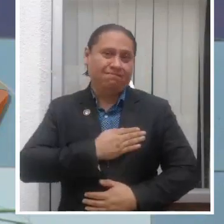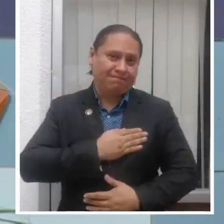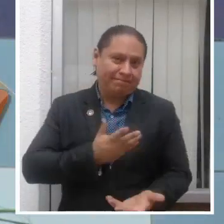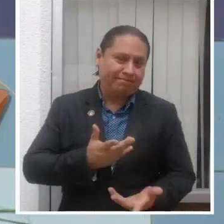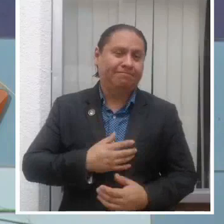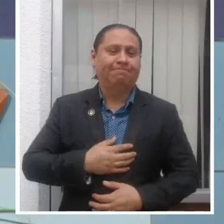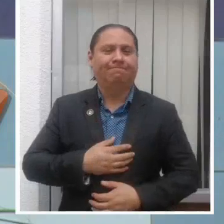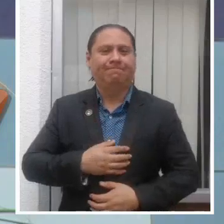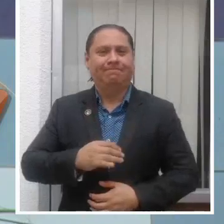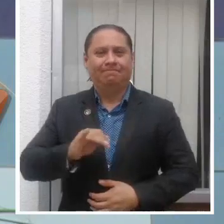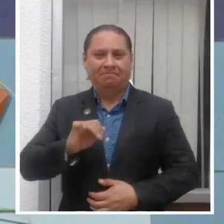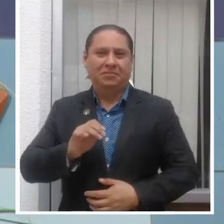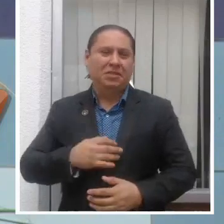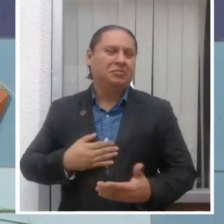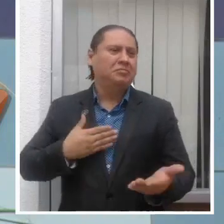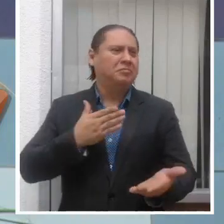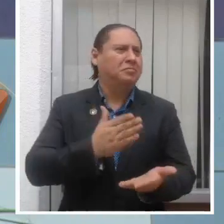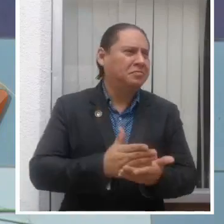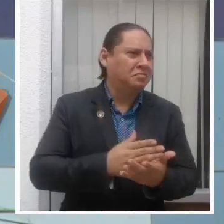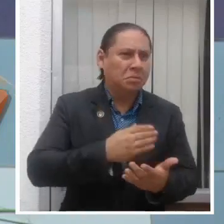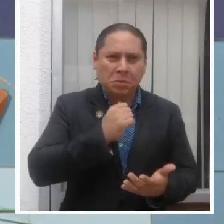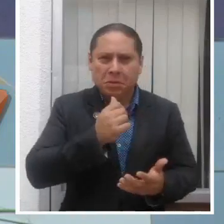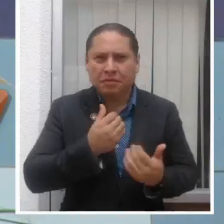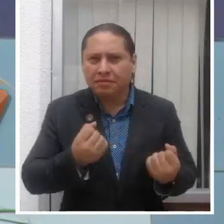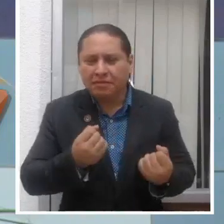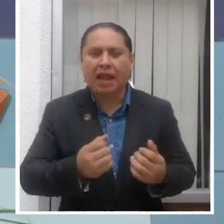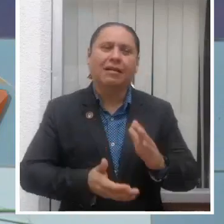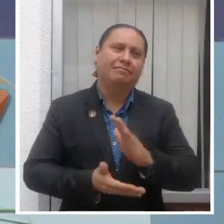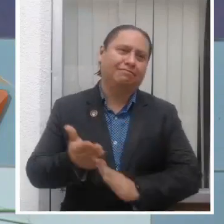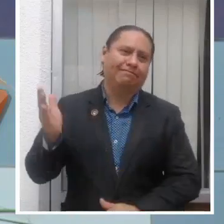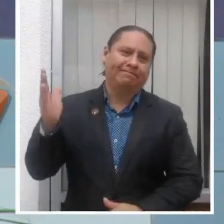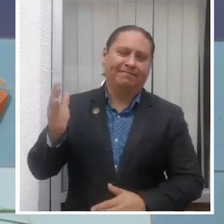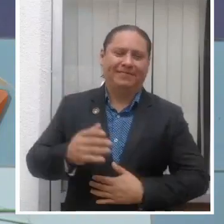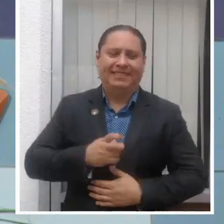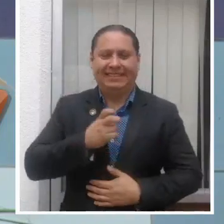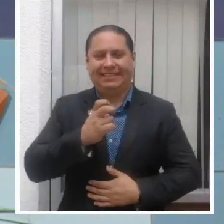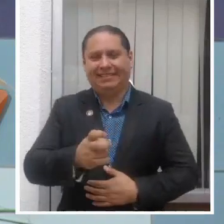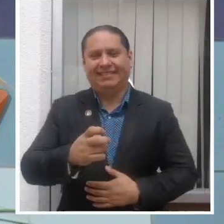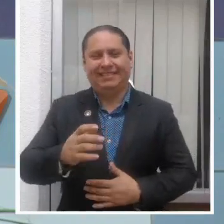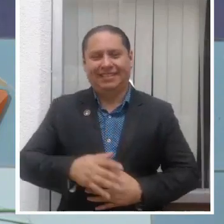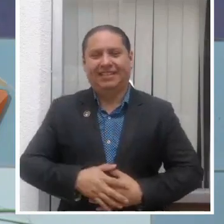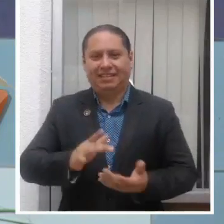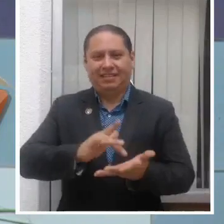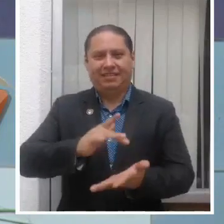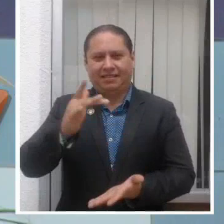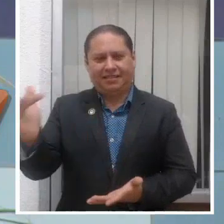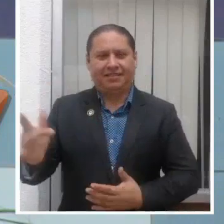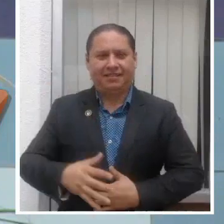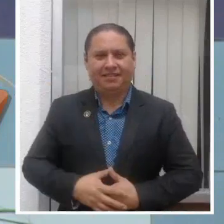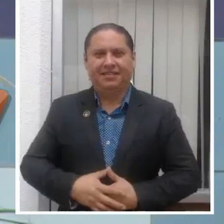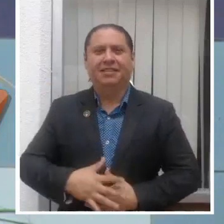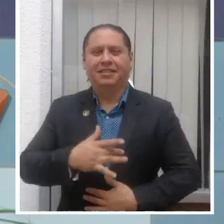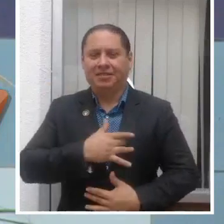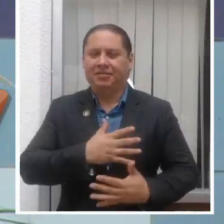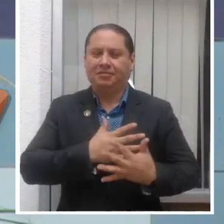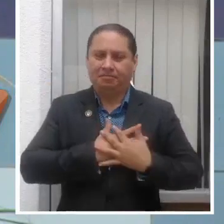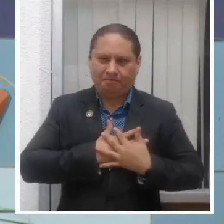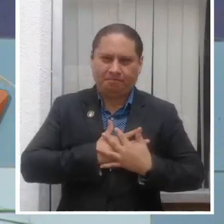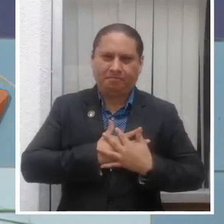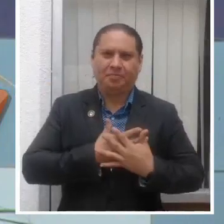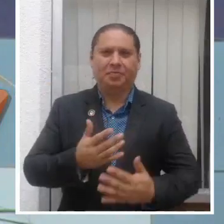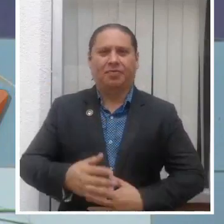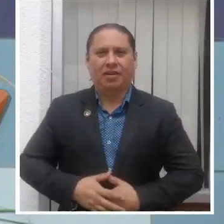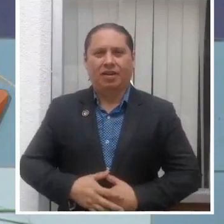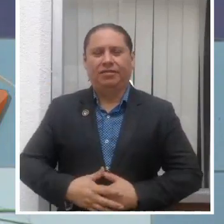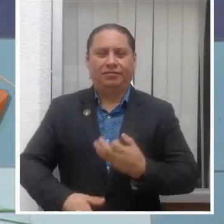estaré presente, y si es broma, pues regreso. No pasa nada y nadie lo supo, ¿verdad? Pero quiero agradecer con todo el corazón